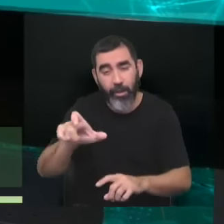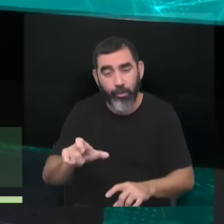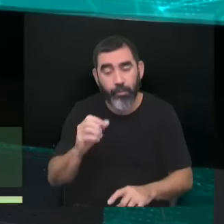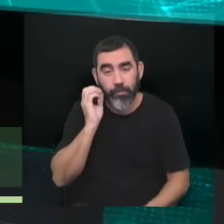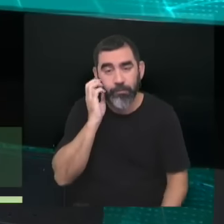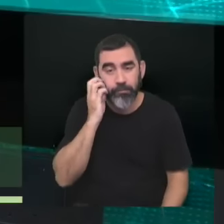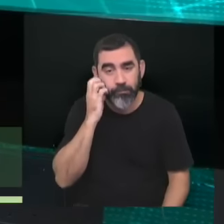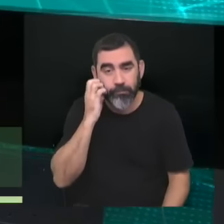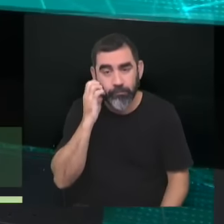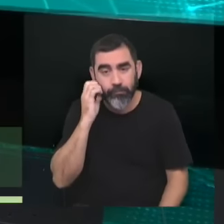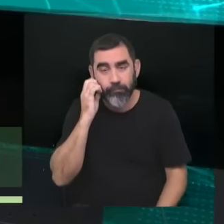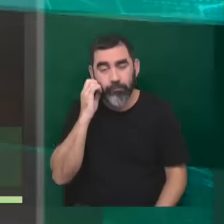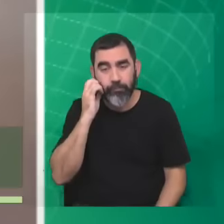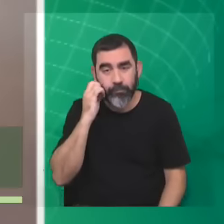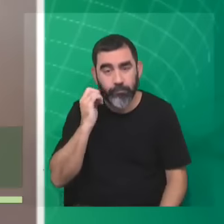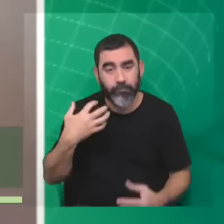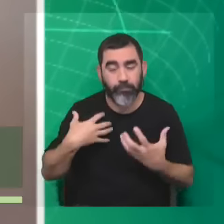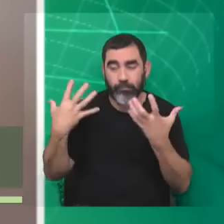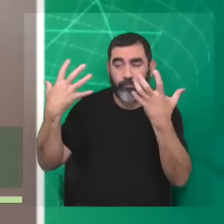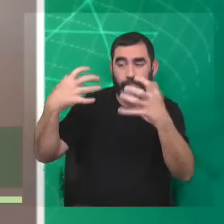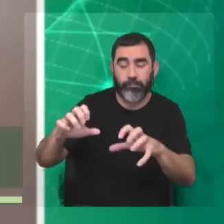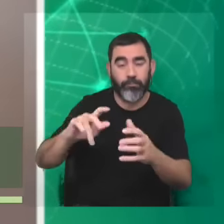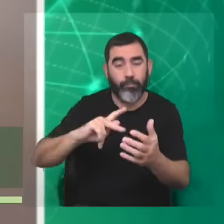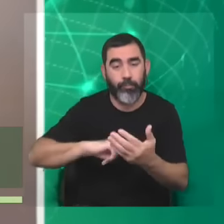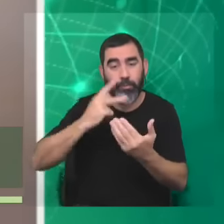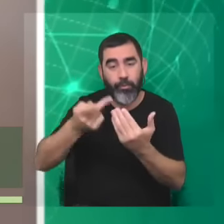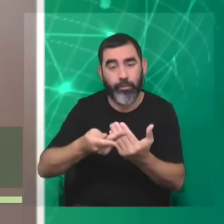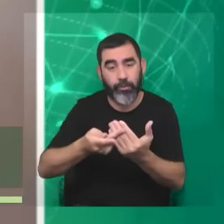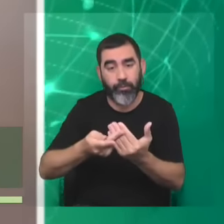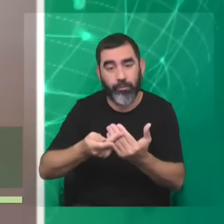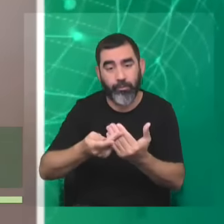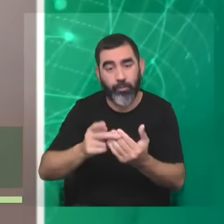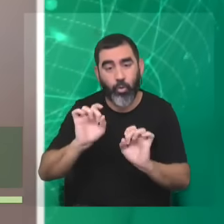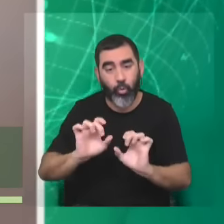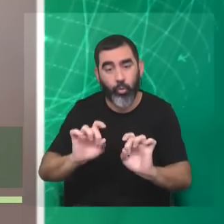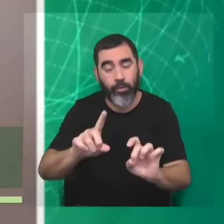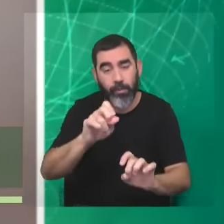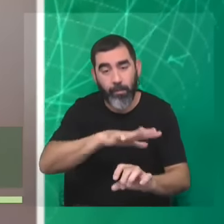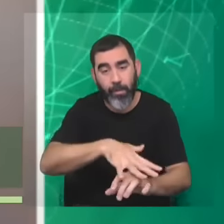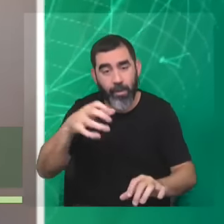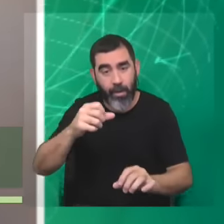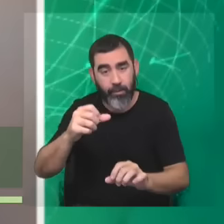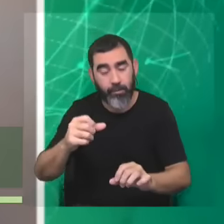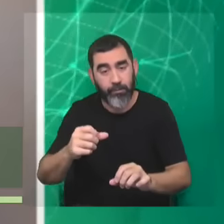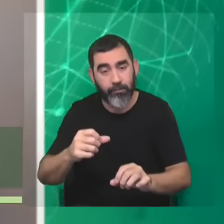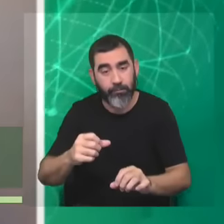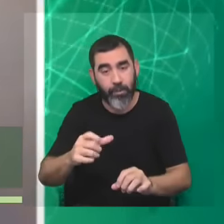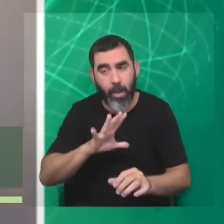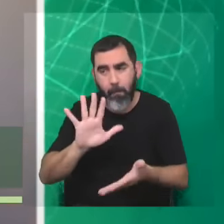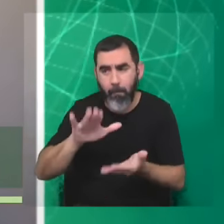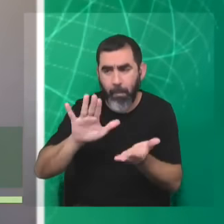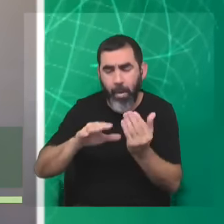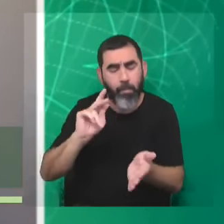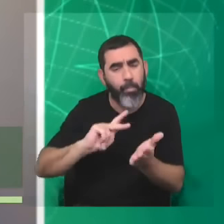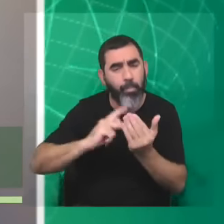bueno básicamente nosotros nos estamos oponiendo a todos los proyectos extractivistas y contaminantes que se van dando cada vez vienen más proyectos